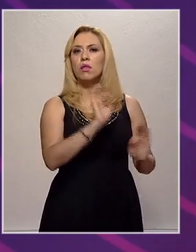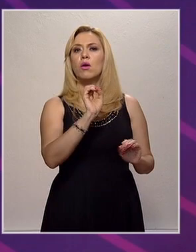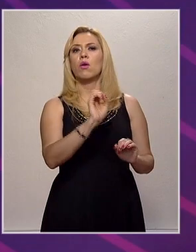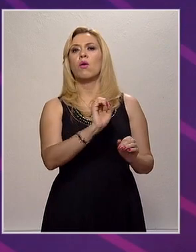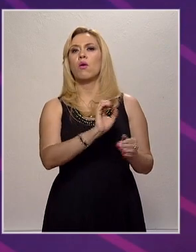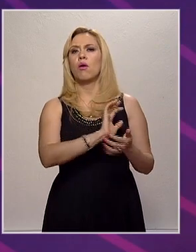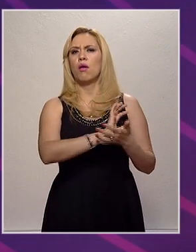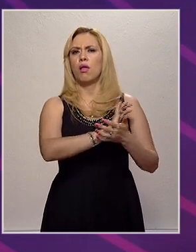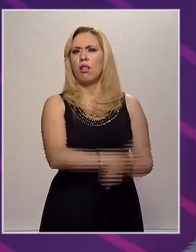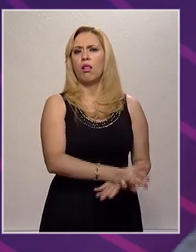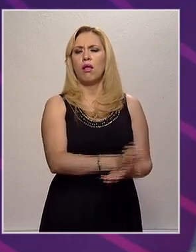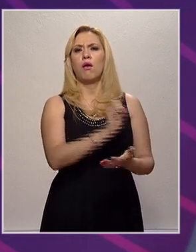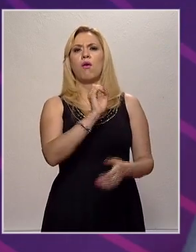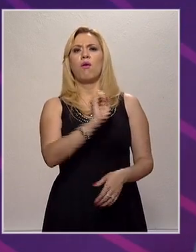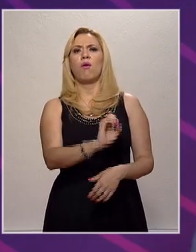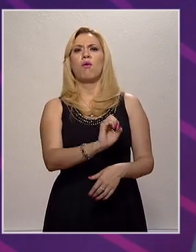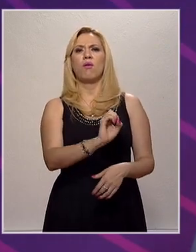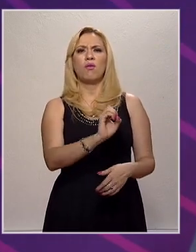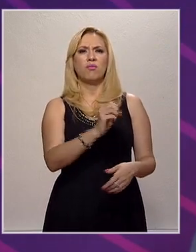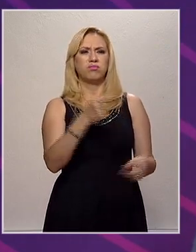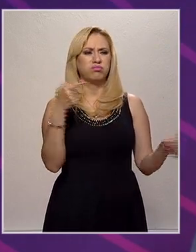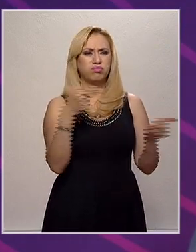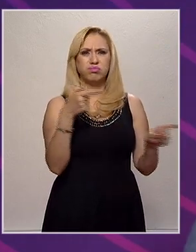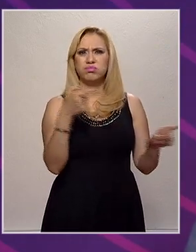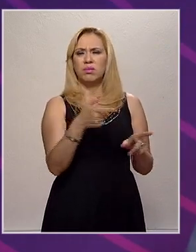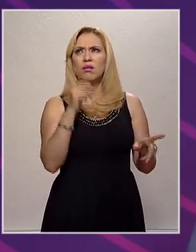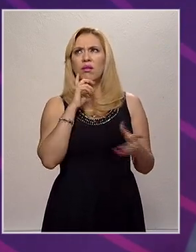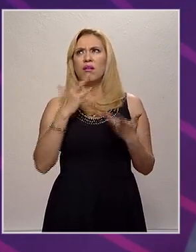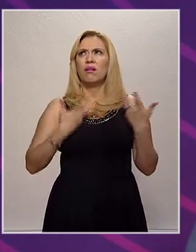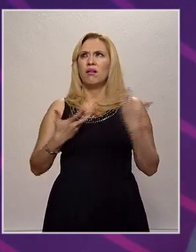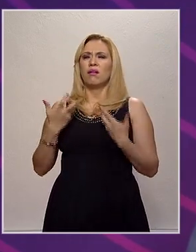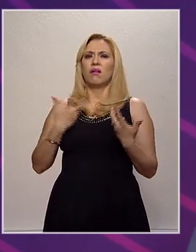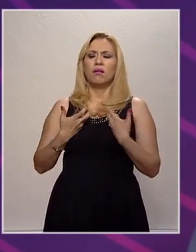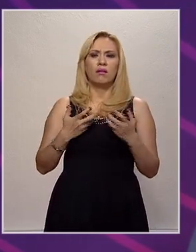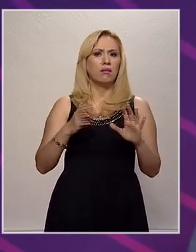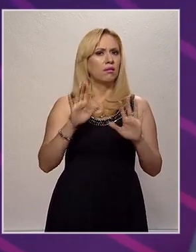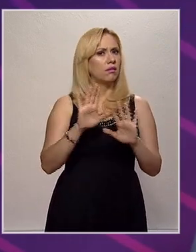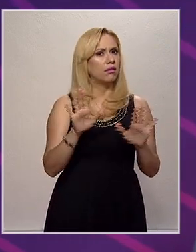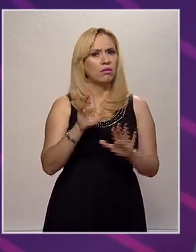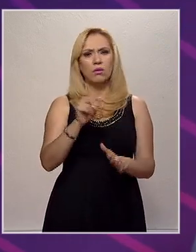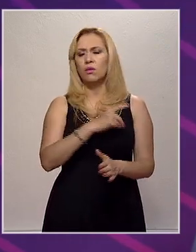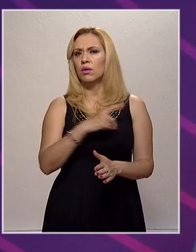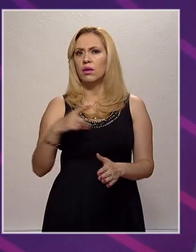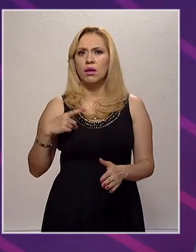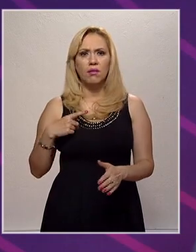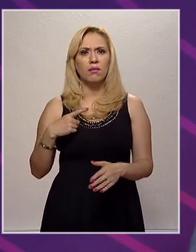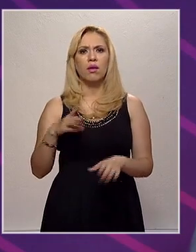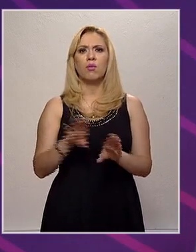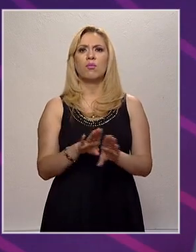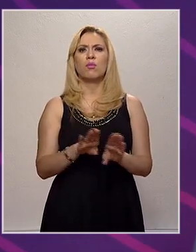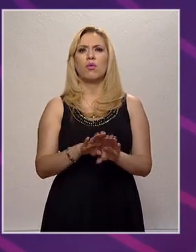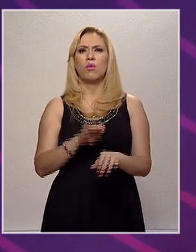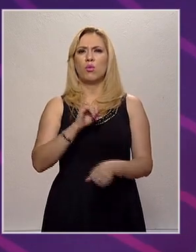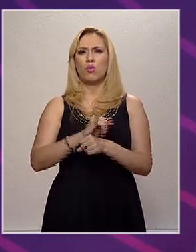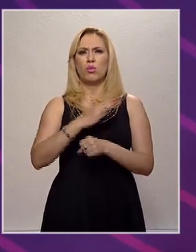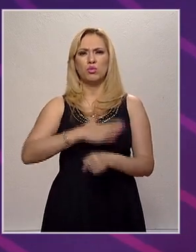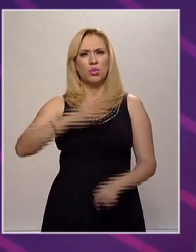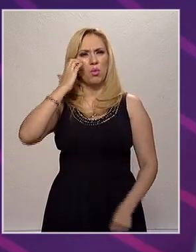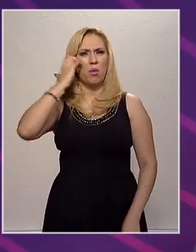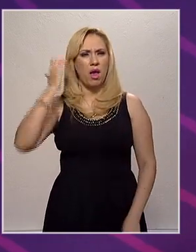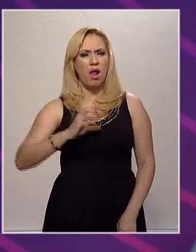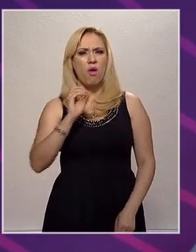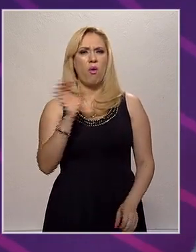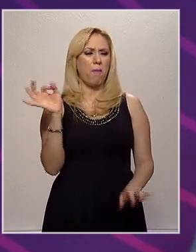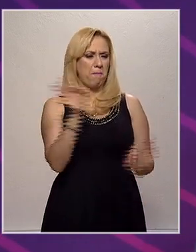atención médica durante el embarazo, parto y puerperio. Derecho de las mujeres a no ser sometidas a ningún tipo de trato deshumanizado y o abuso de